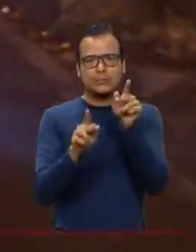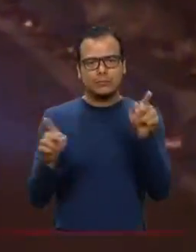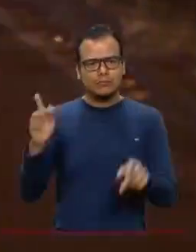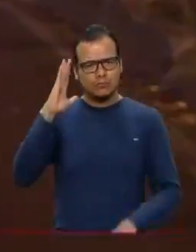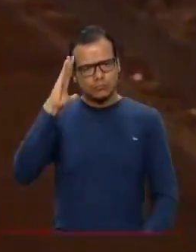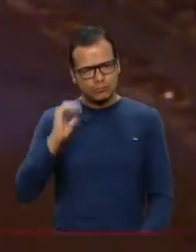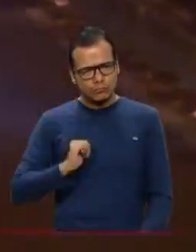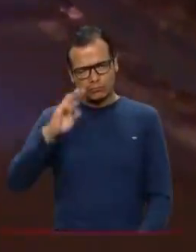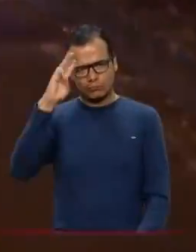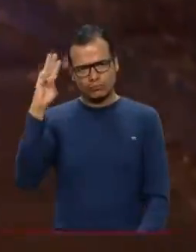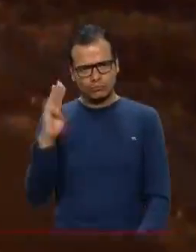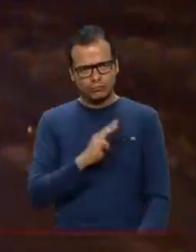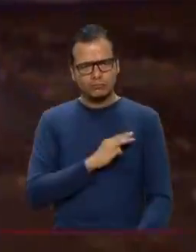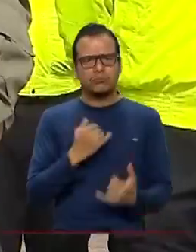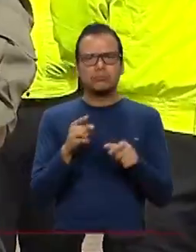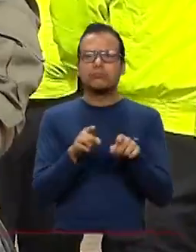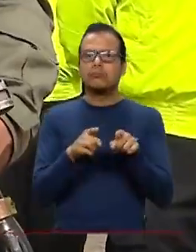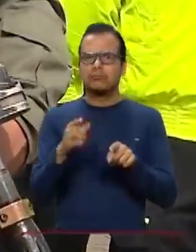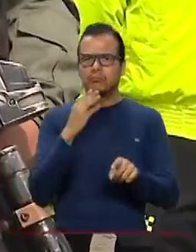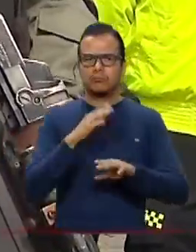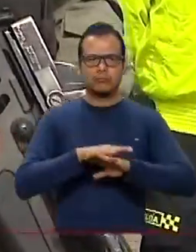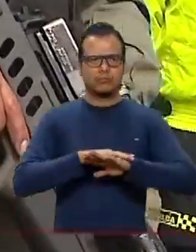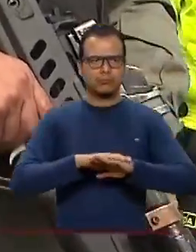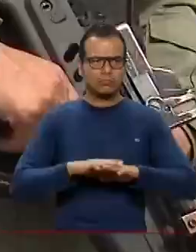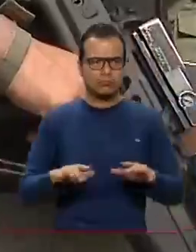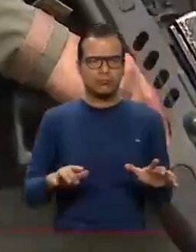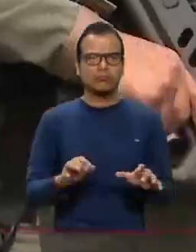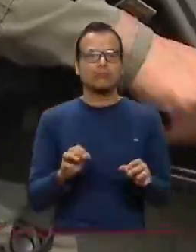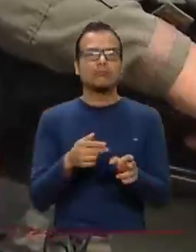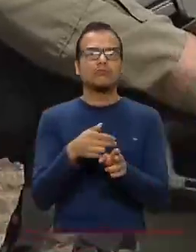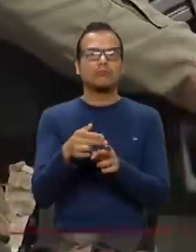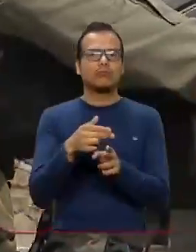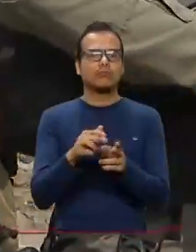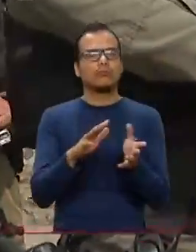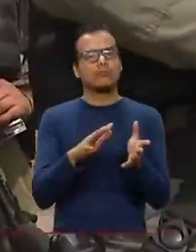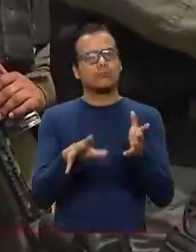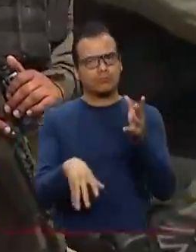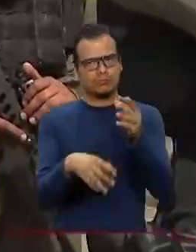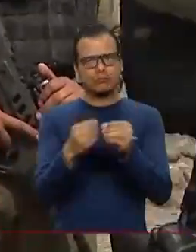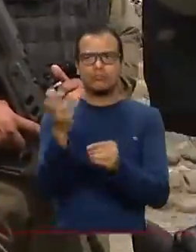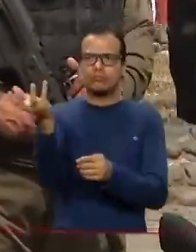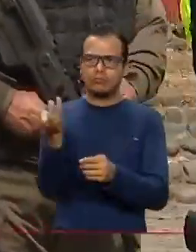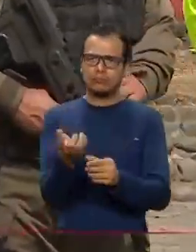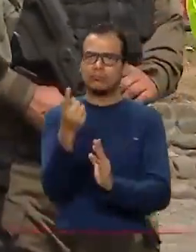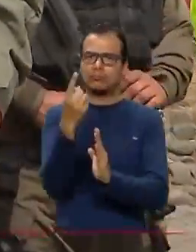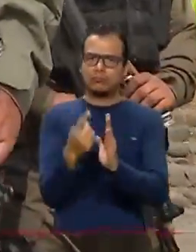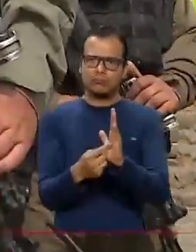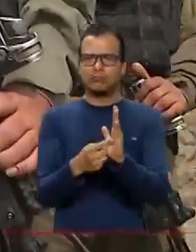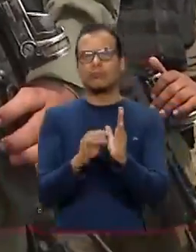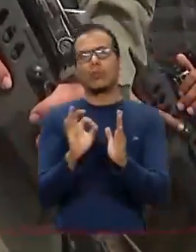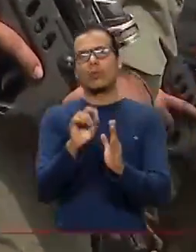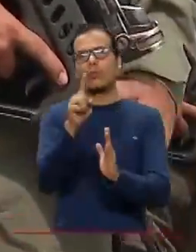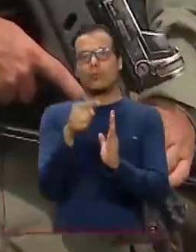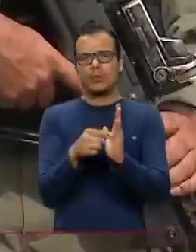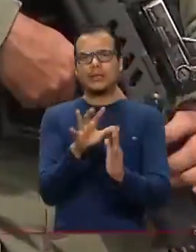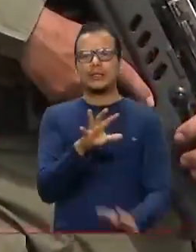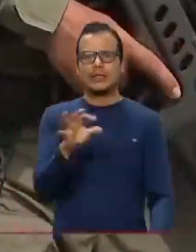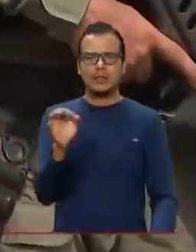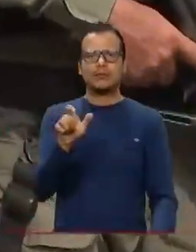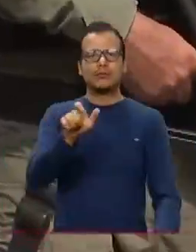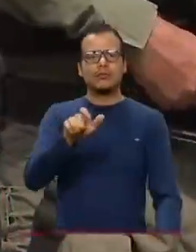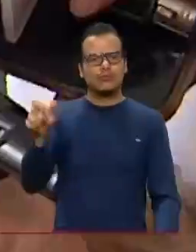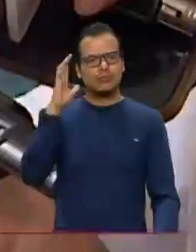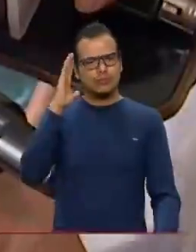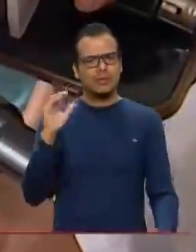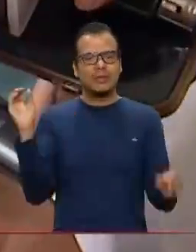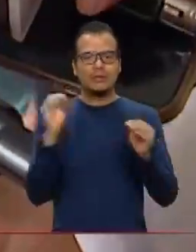esperamos en los próximos días recibir otro tanto quizás alrededor de 1 10000 y el resto ya a principios de octubre le quiero